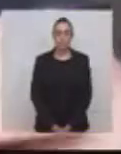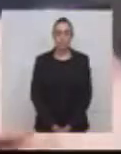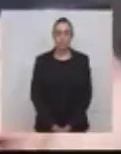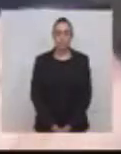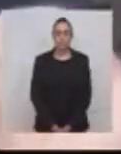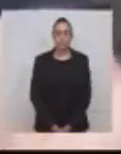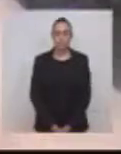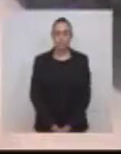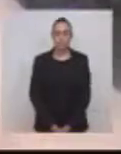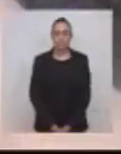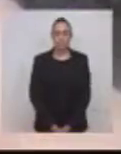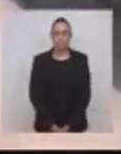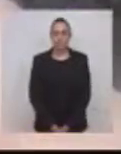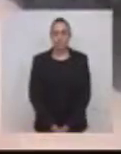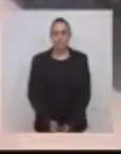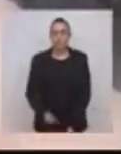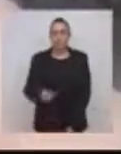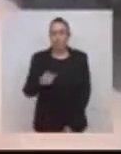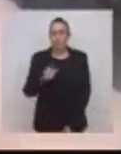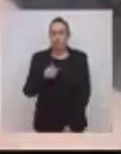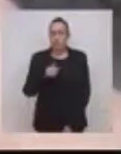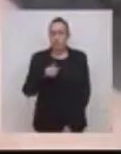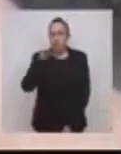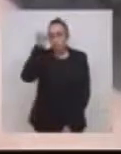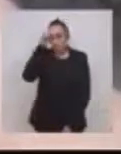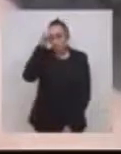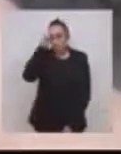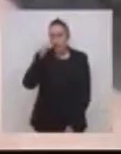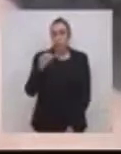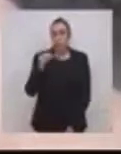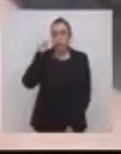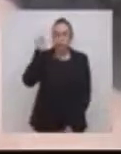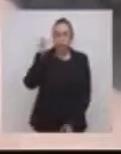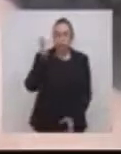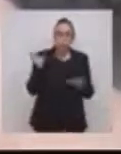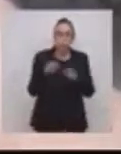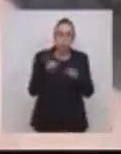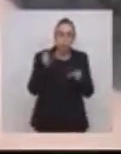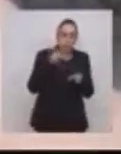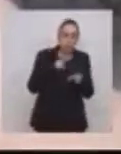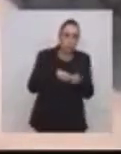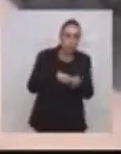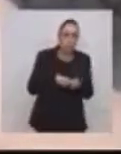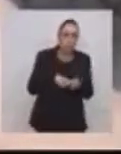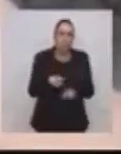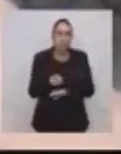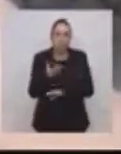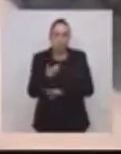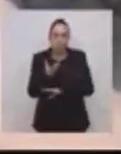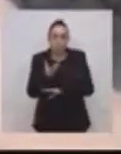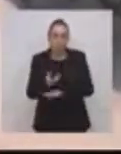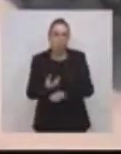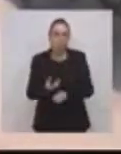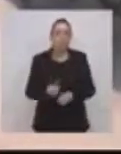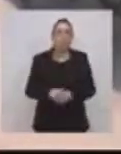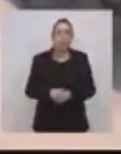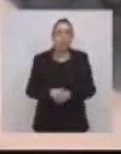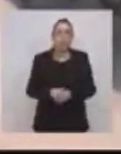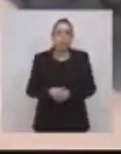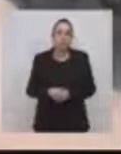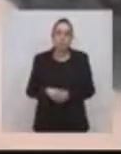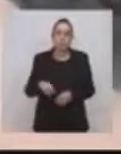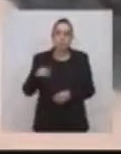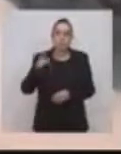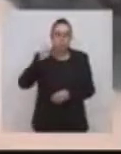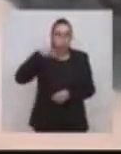Para mí poder formar parte de la junta del 17 ha sido una experiencia única e inolvidable. Me ha dado momentos muy divertidos